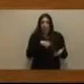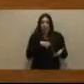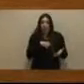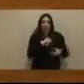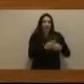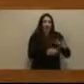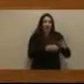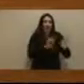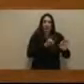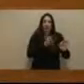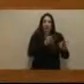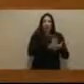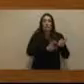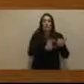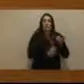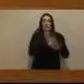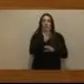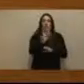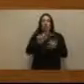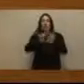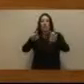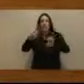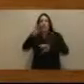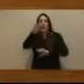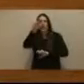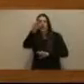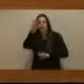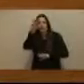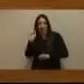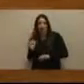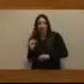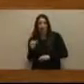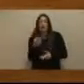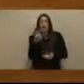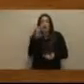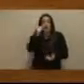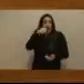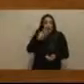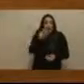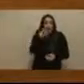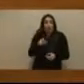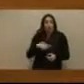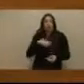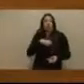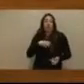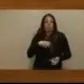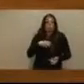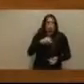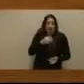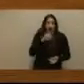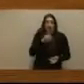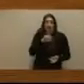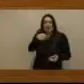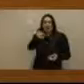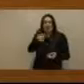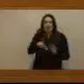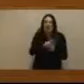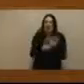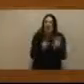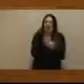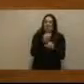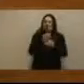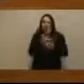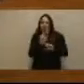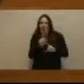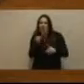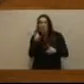a la empresa CIPA. Es decir, mira, aquí hay unos funcionarios que dicen que han cometido ustedes irregularidades, ¿qué tienen que decir? Esto